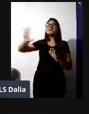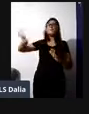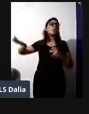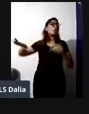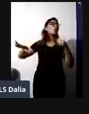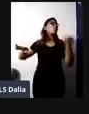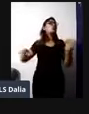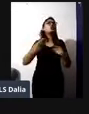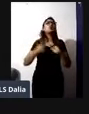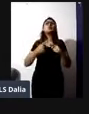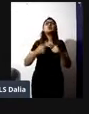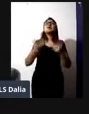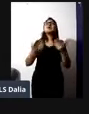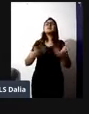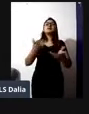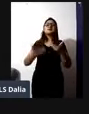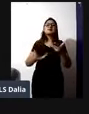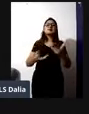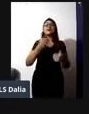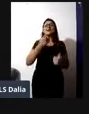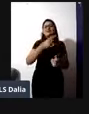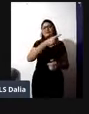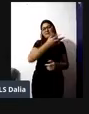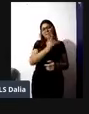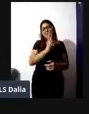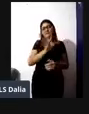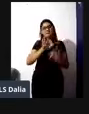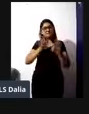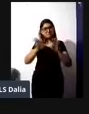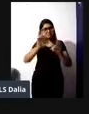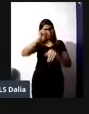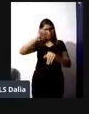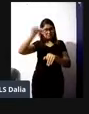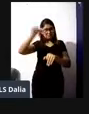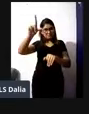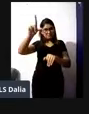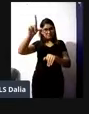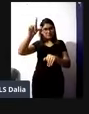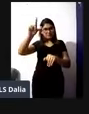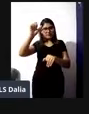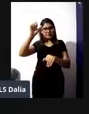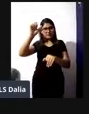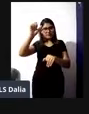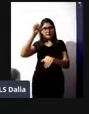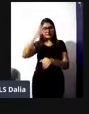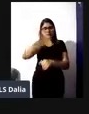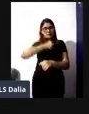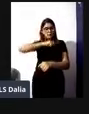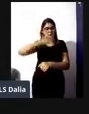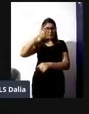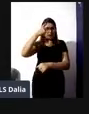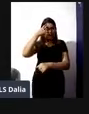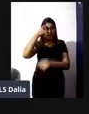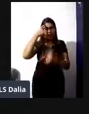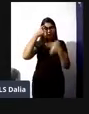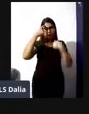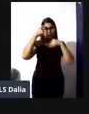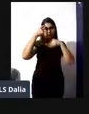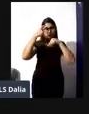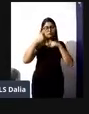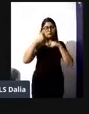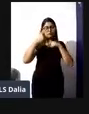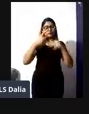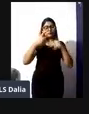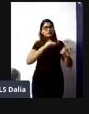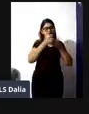vínculo con estos profesionales de la salud para que los asesoren, para que los acompañen, para que vean